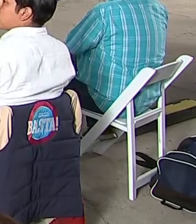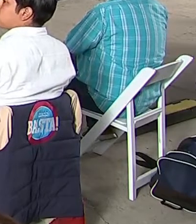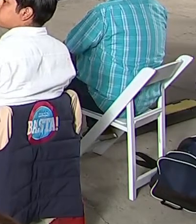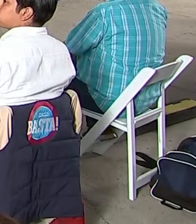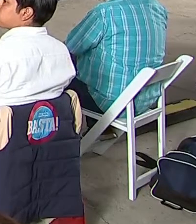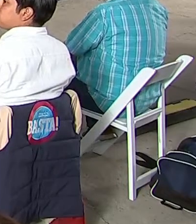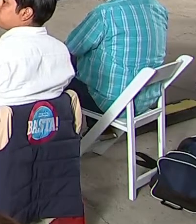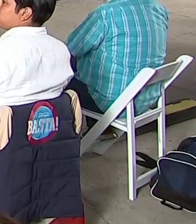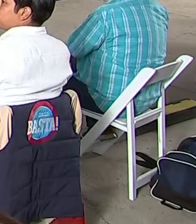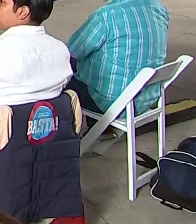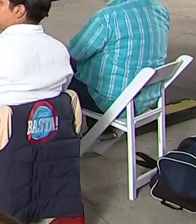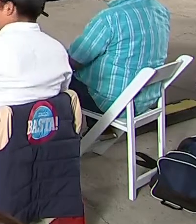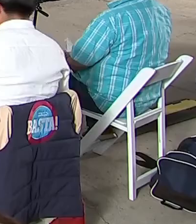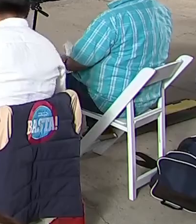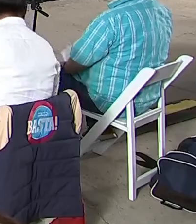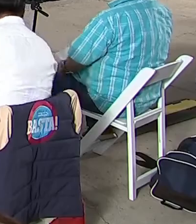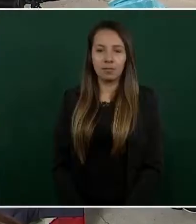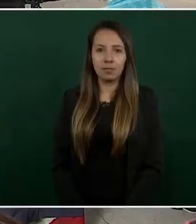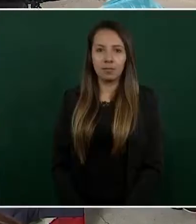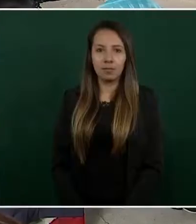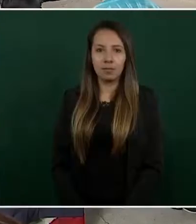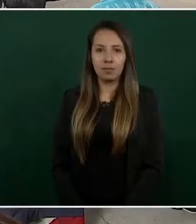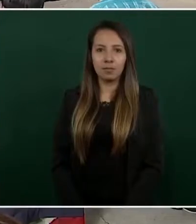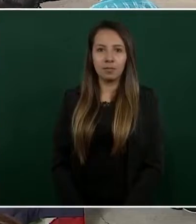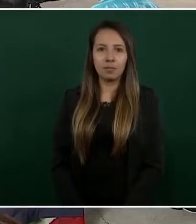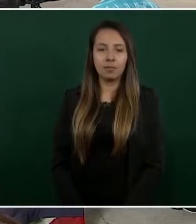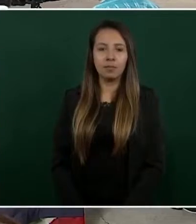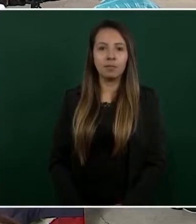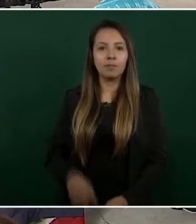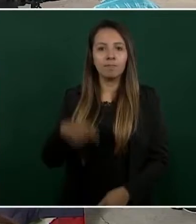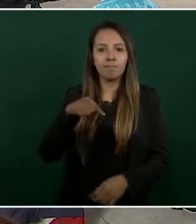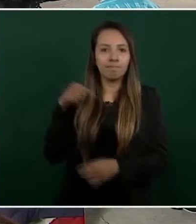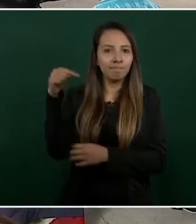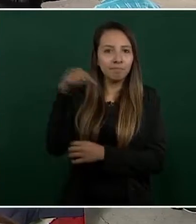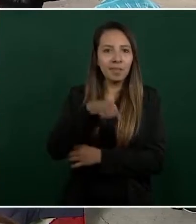de gente buena, trabajadora,